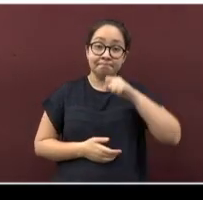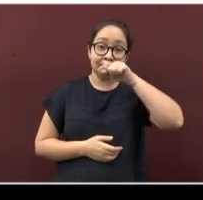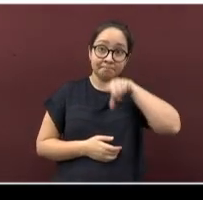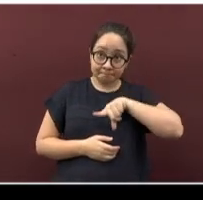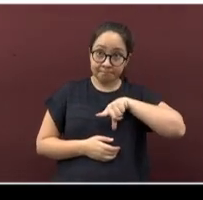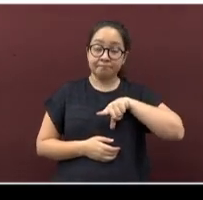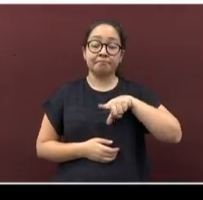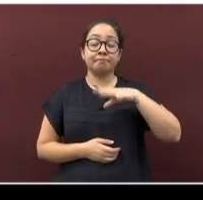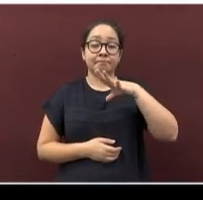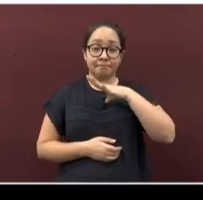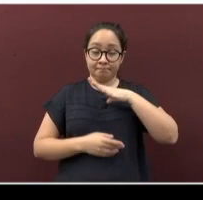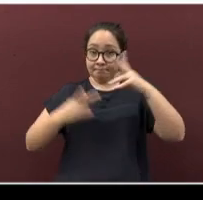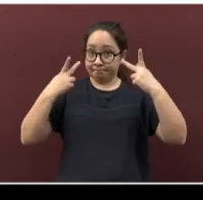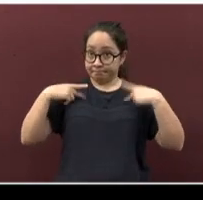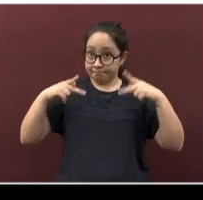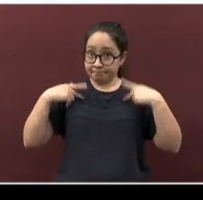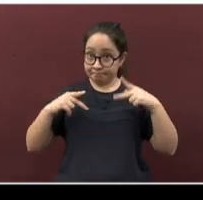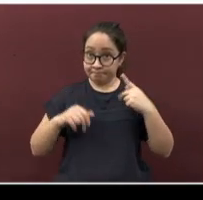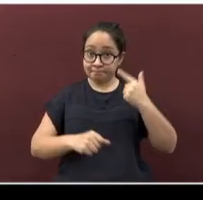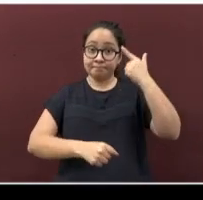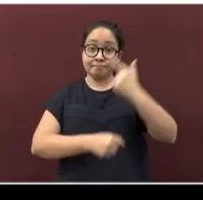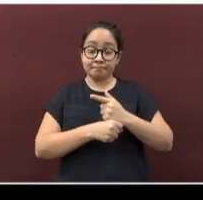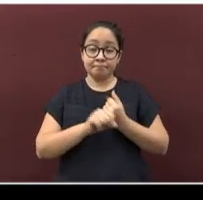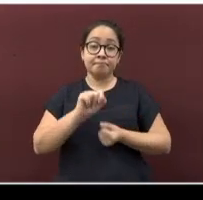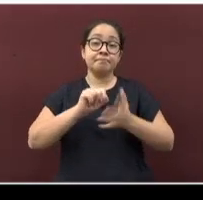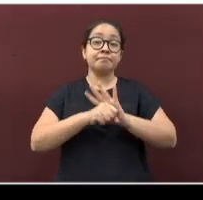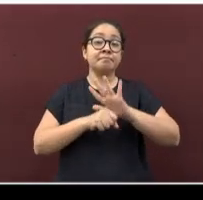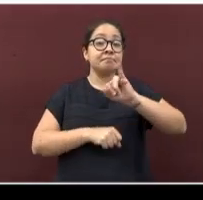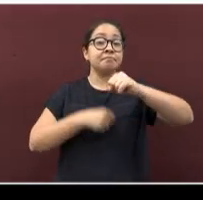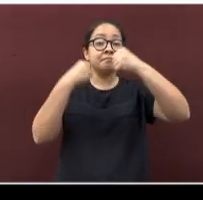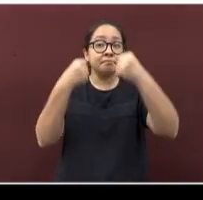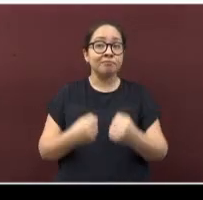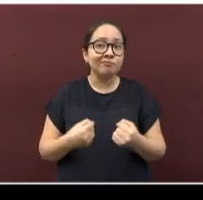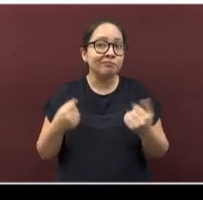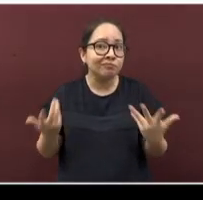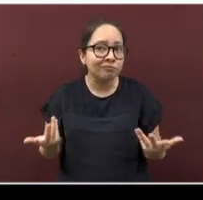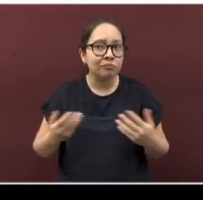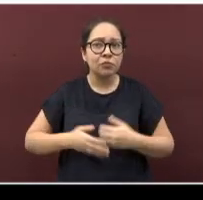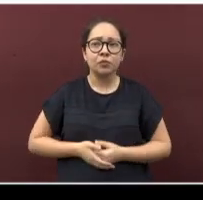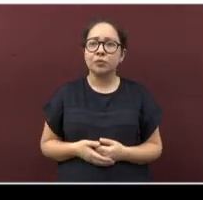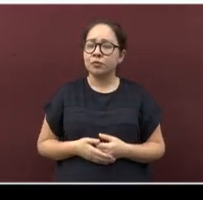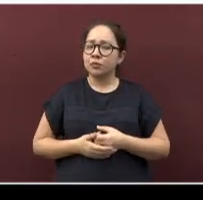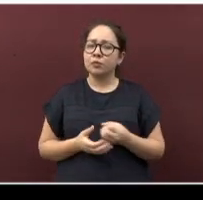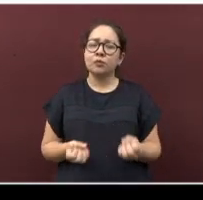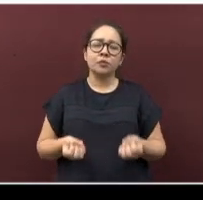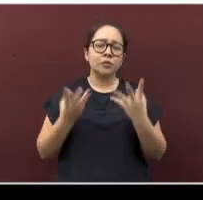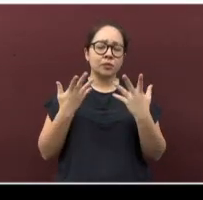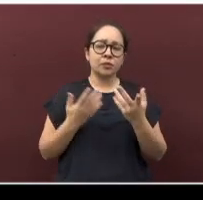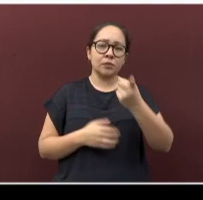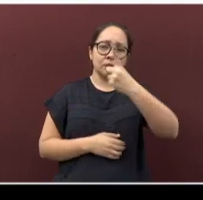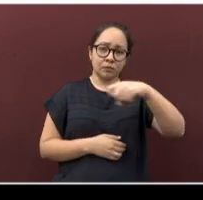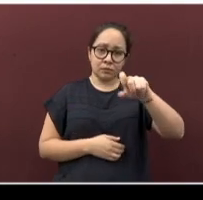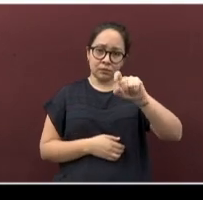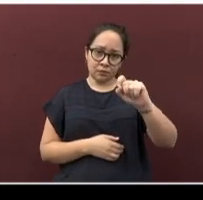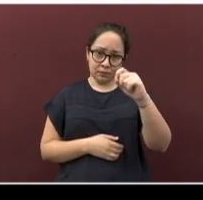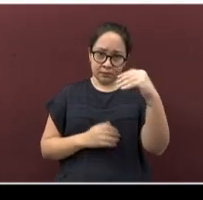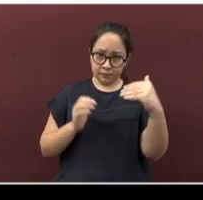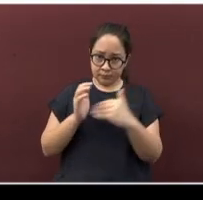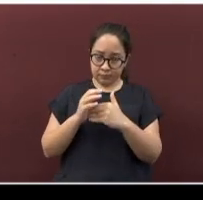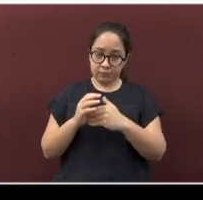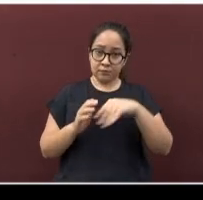los pacientes que han dado positivos a la prueba específica para zarco 2 son 120.000